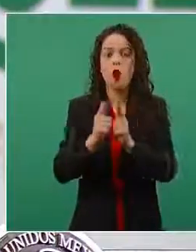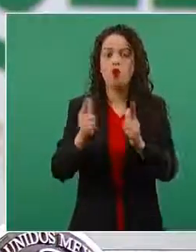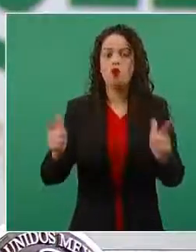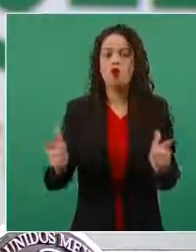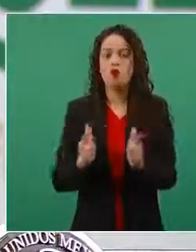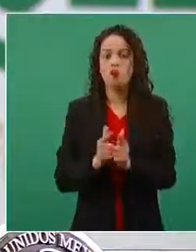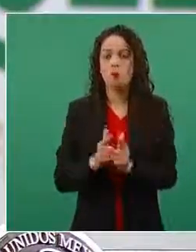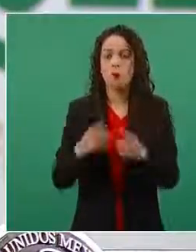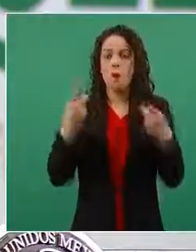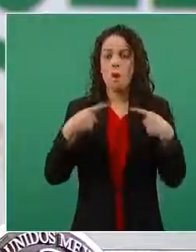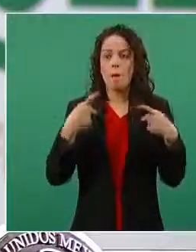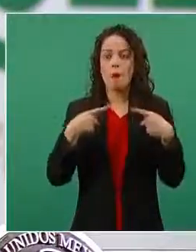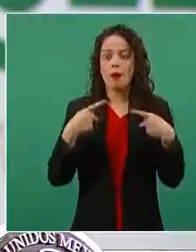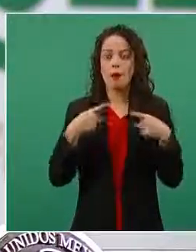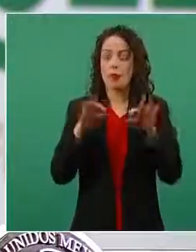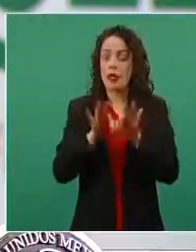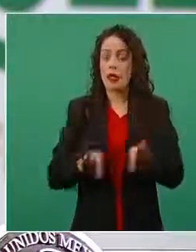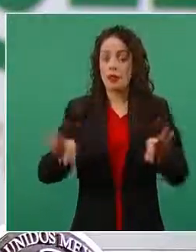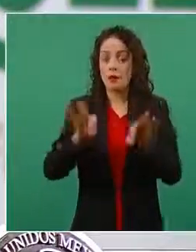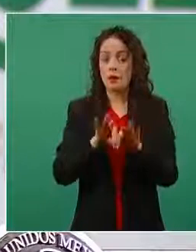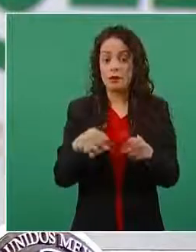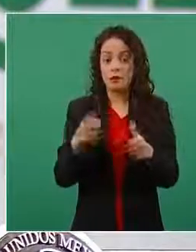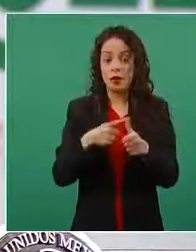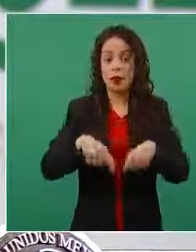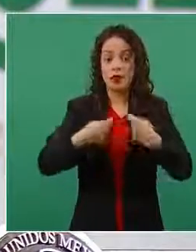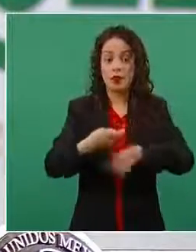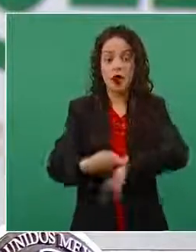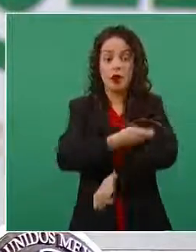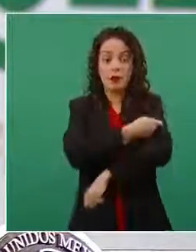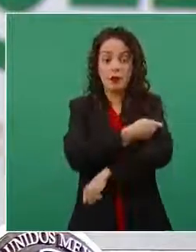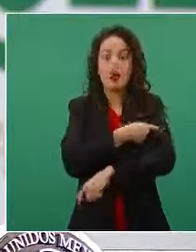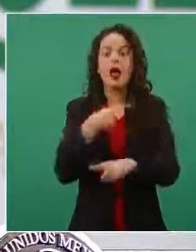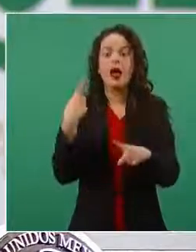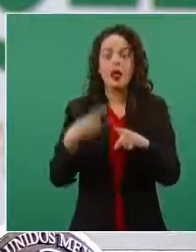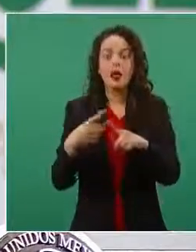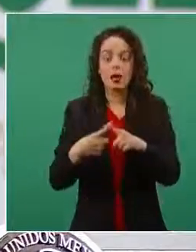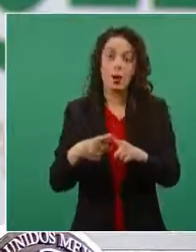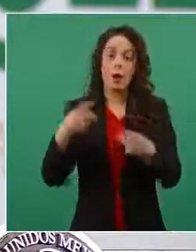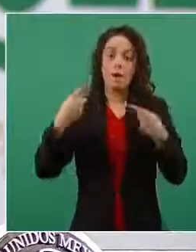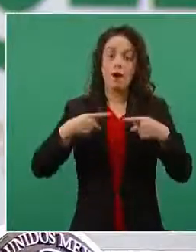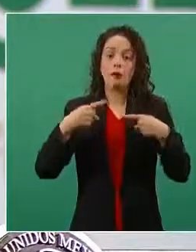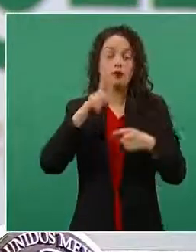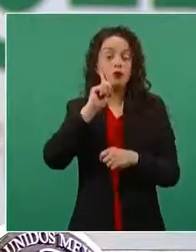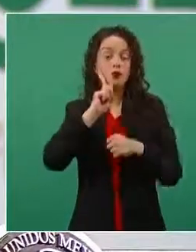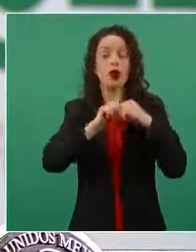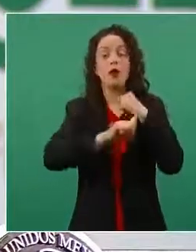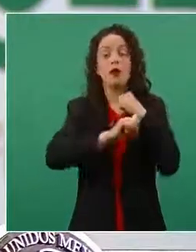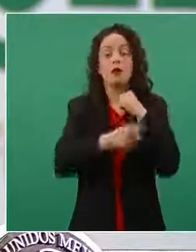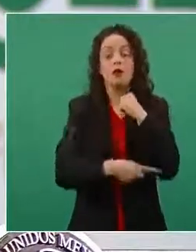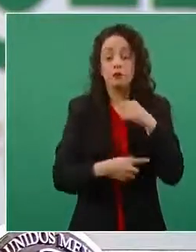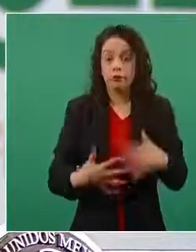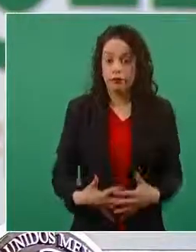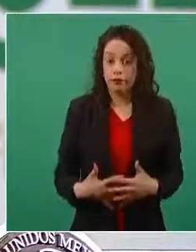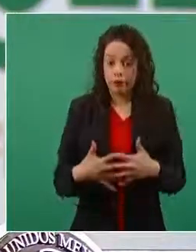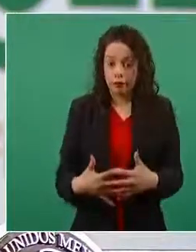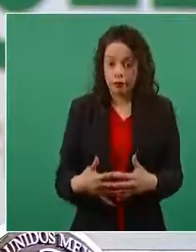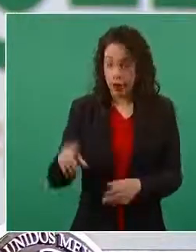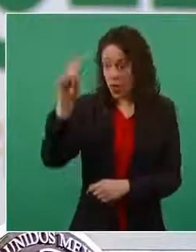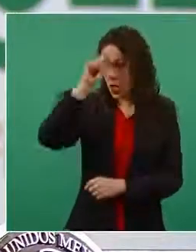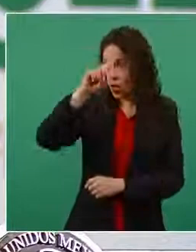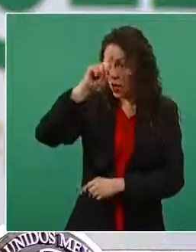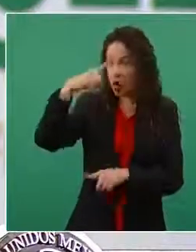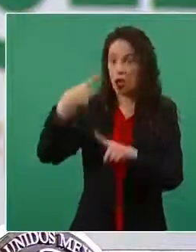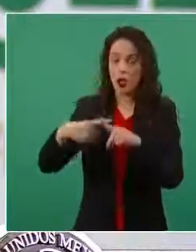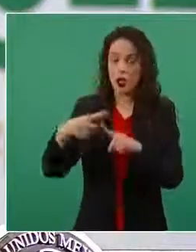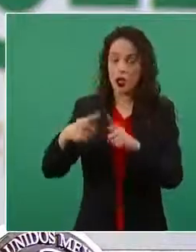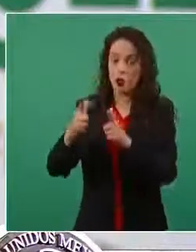de vacunación prioritaria, que es el embarazo. Esto resulta de una recomendación que hemos recibido del Grupo Técnico